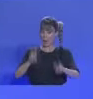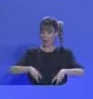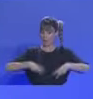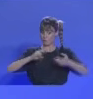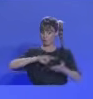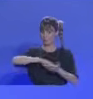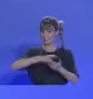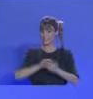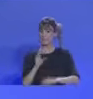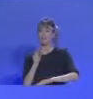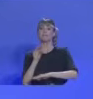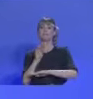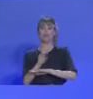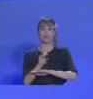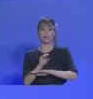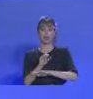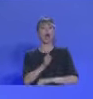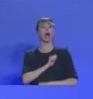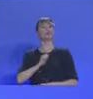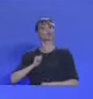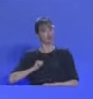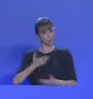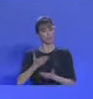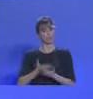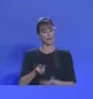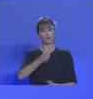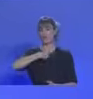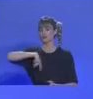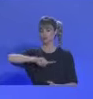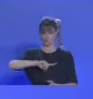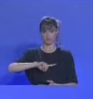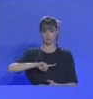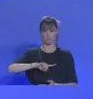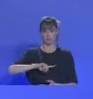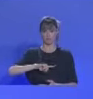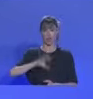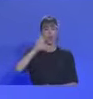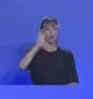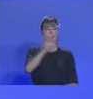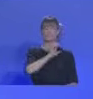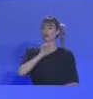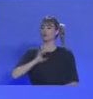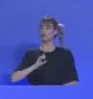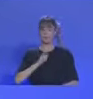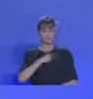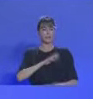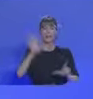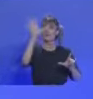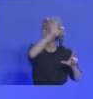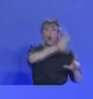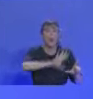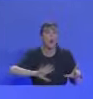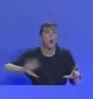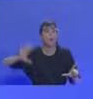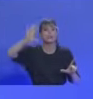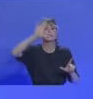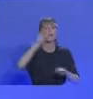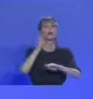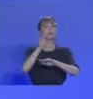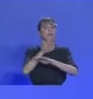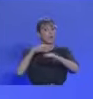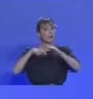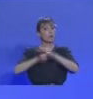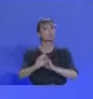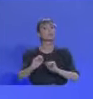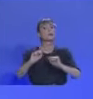de financiación autonómica que vamos a proponer, todas y cada una de las comunidades autónomas del país recibirán más